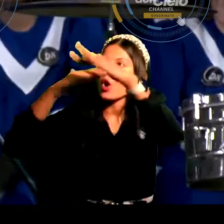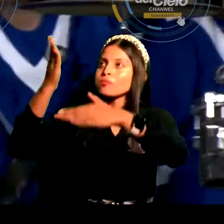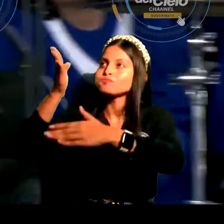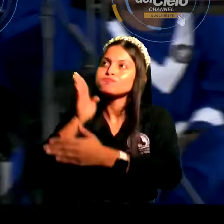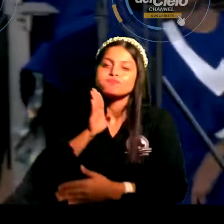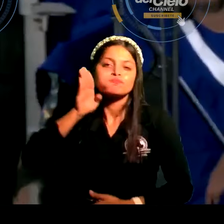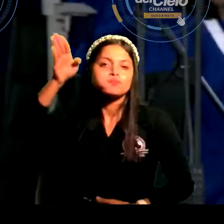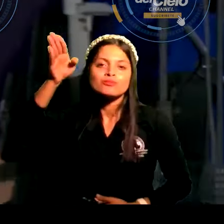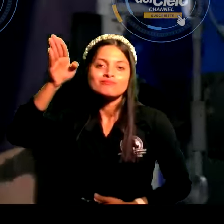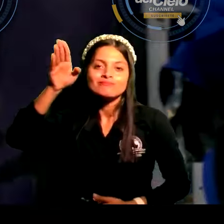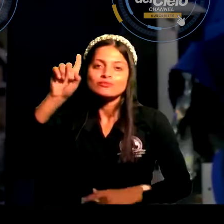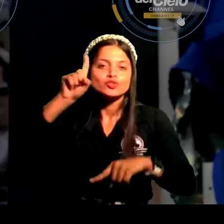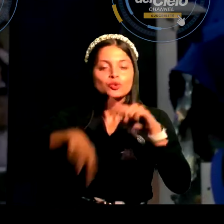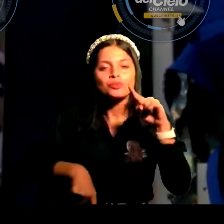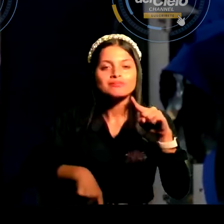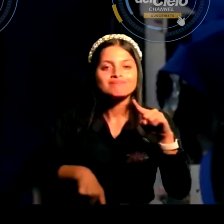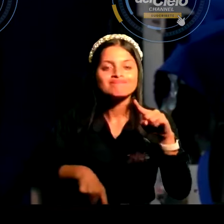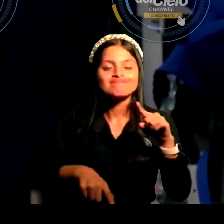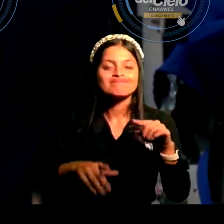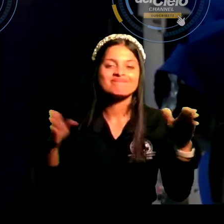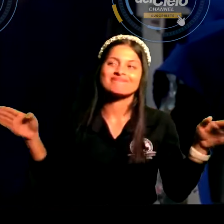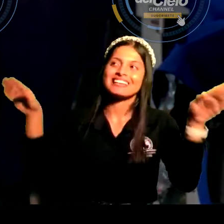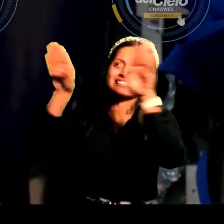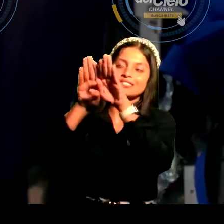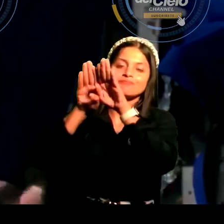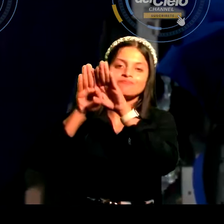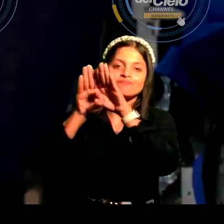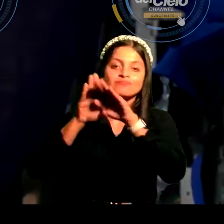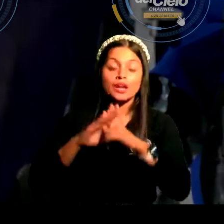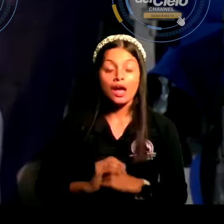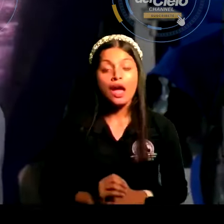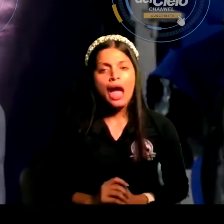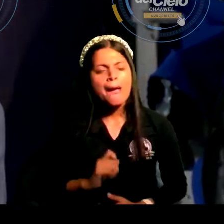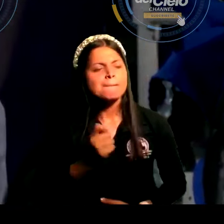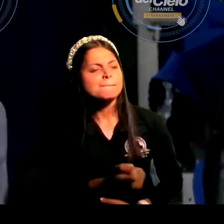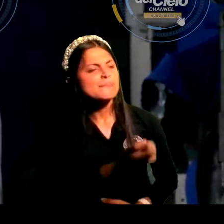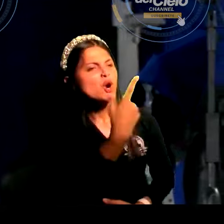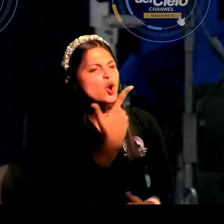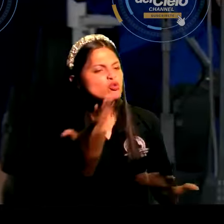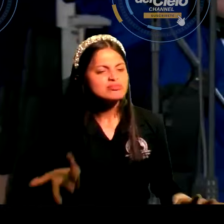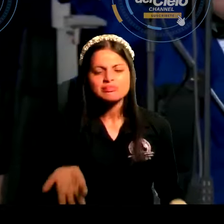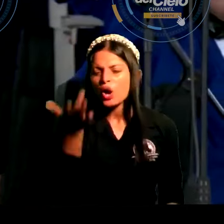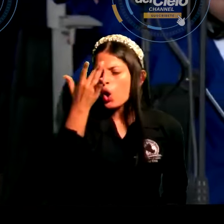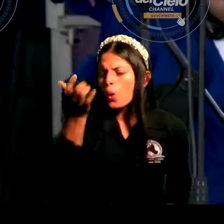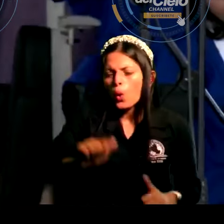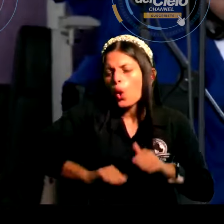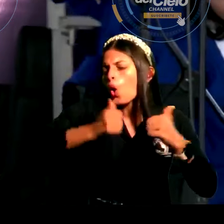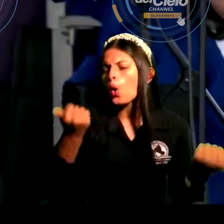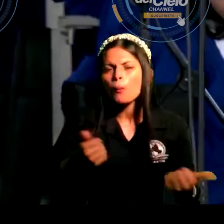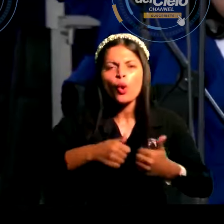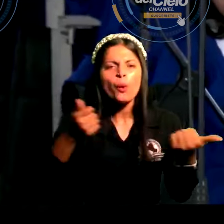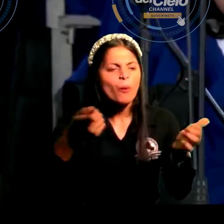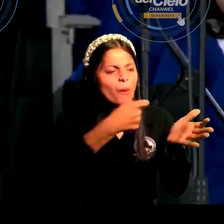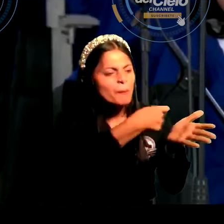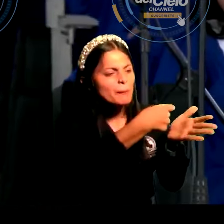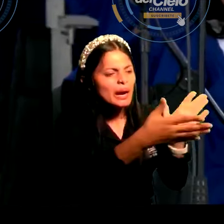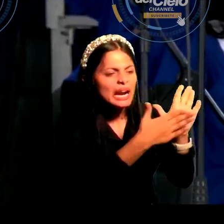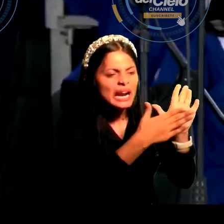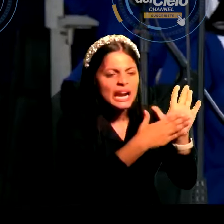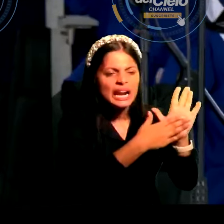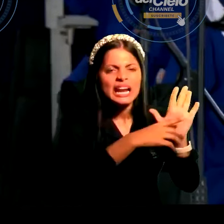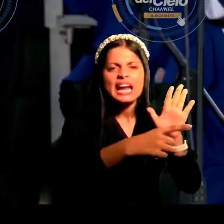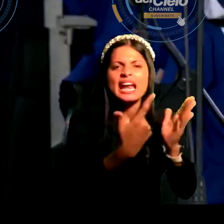voy a contar cómo se hace. Gloria a Dios. Cuando una persona no es consciente de